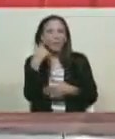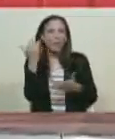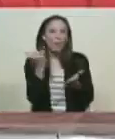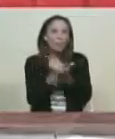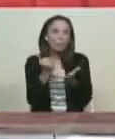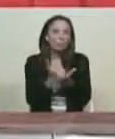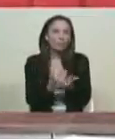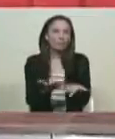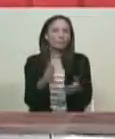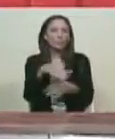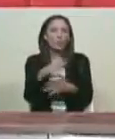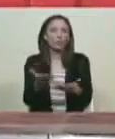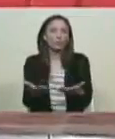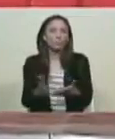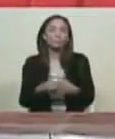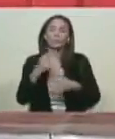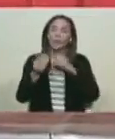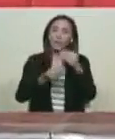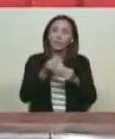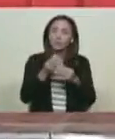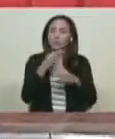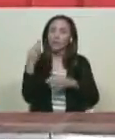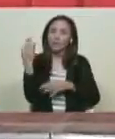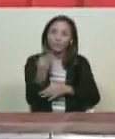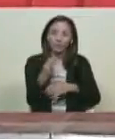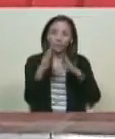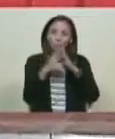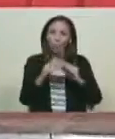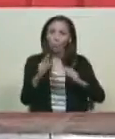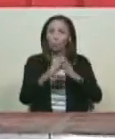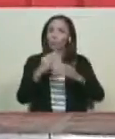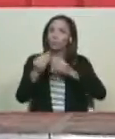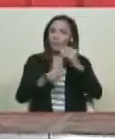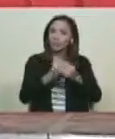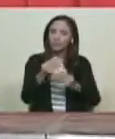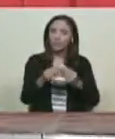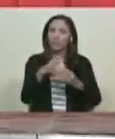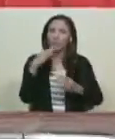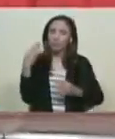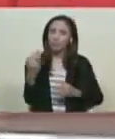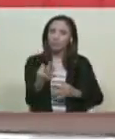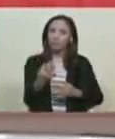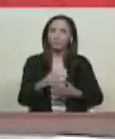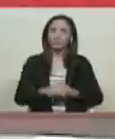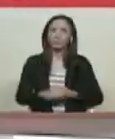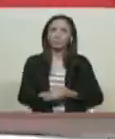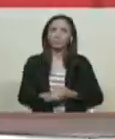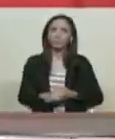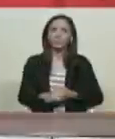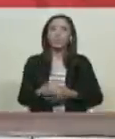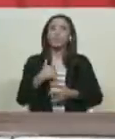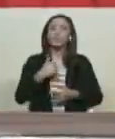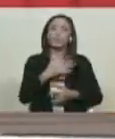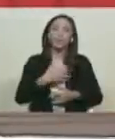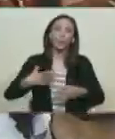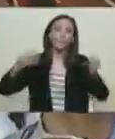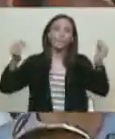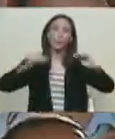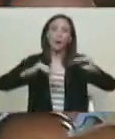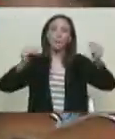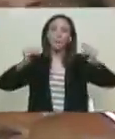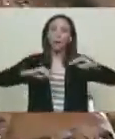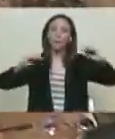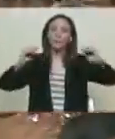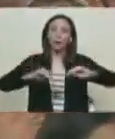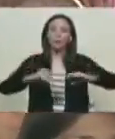listo? Hay que hacer las cosas, ¿vale? Hay que hacerlas. Yo pido más. Así como ustedes me piden